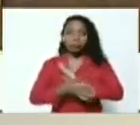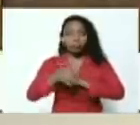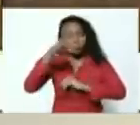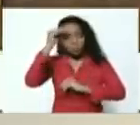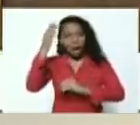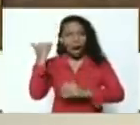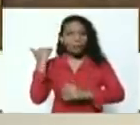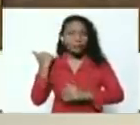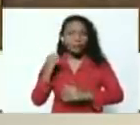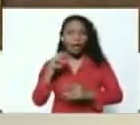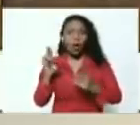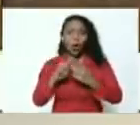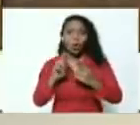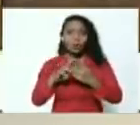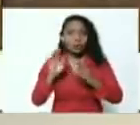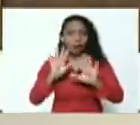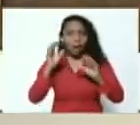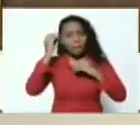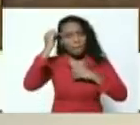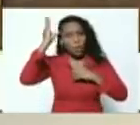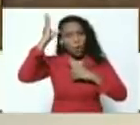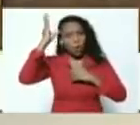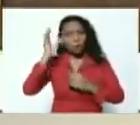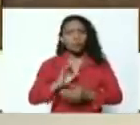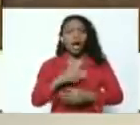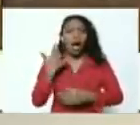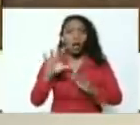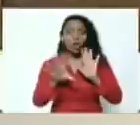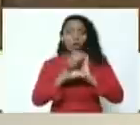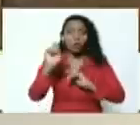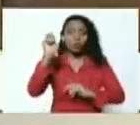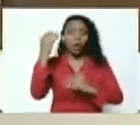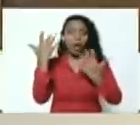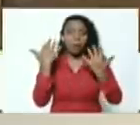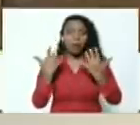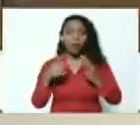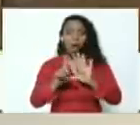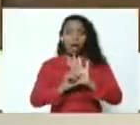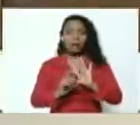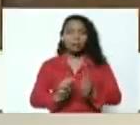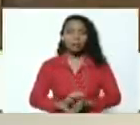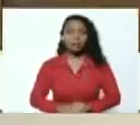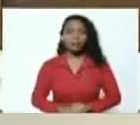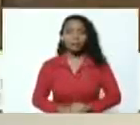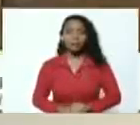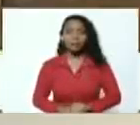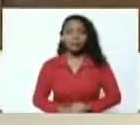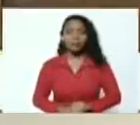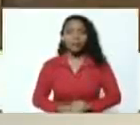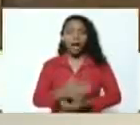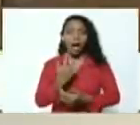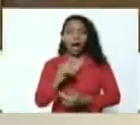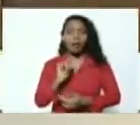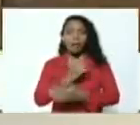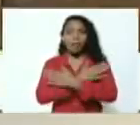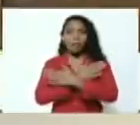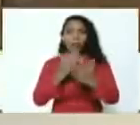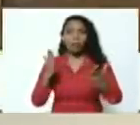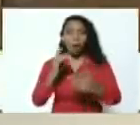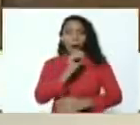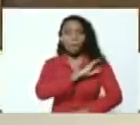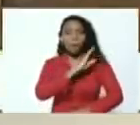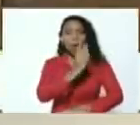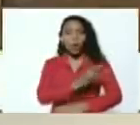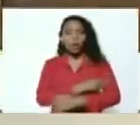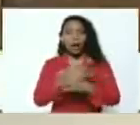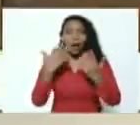el conocimiento, tenemos la constitución en la mano, las leyes, tenemos la disposición, el poder en las